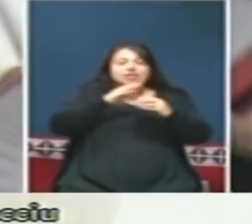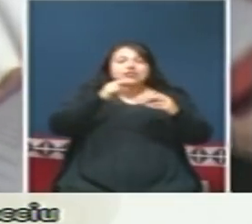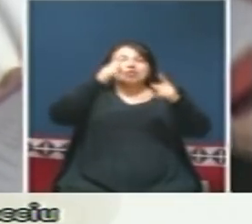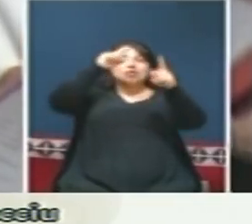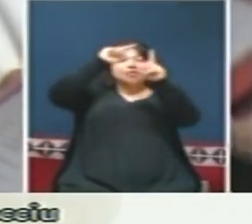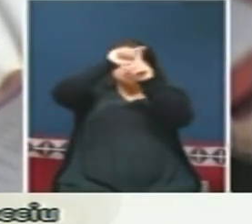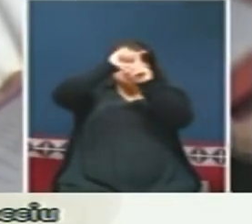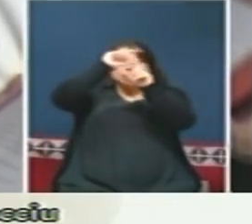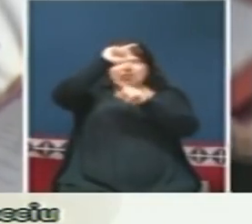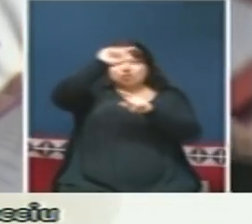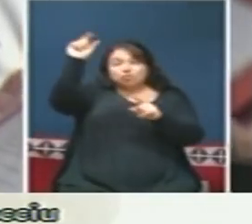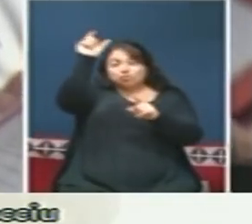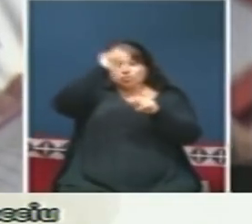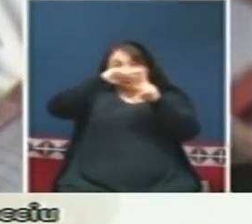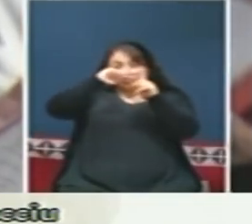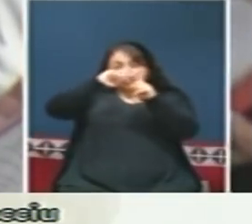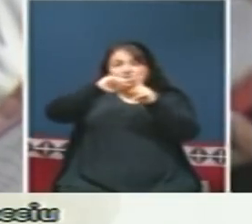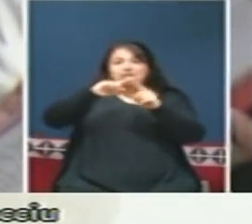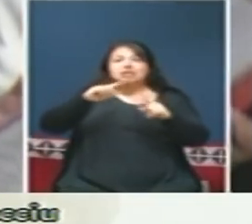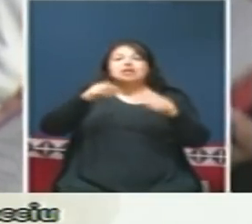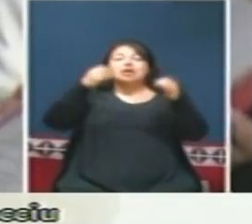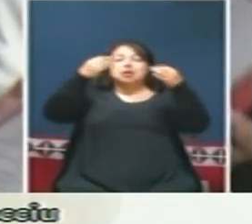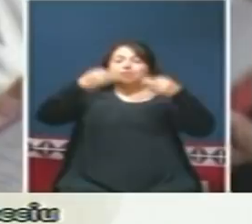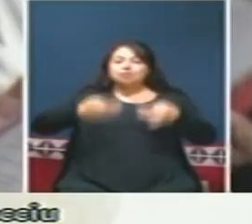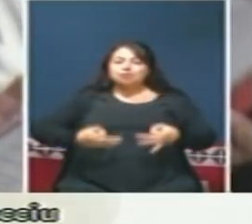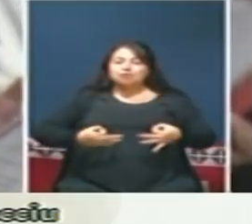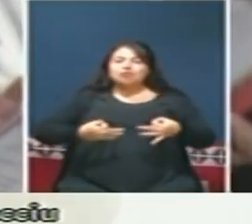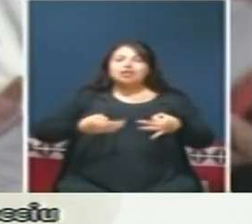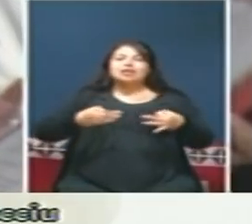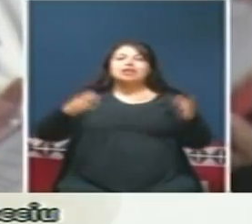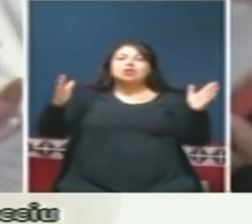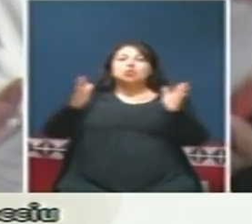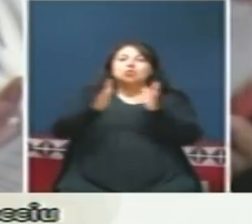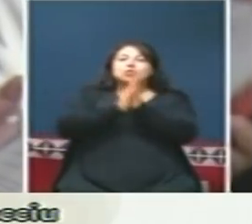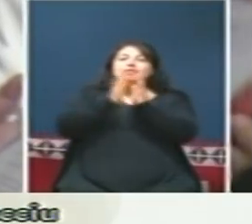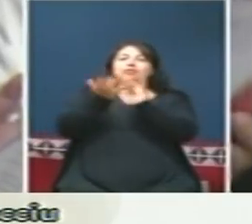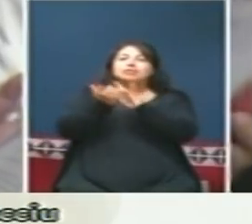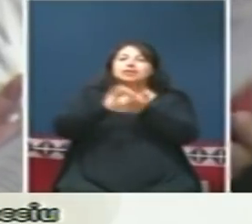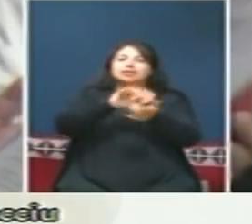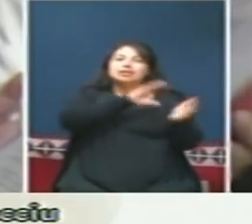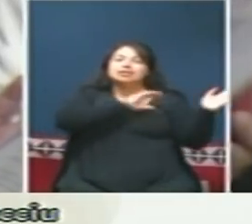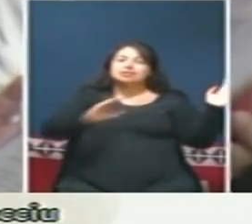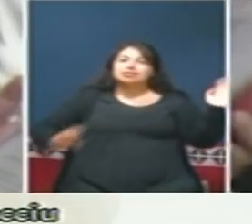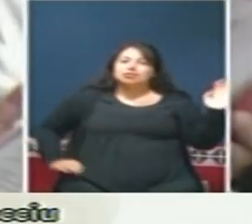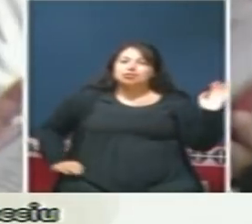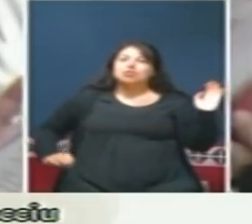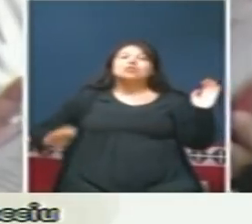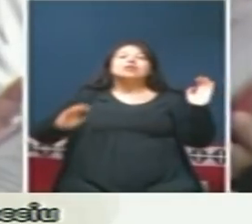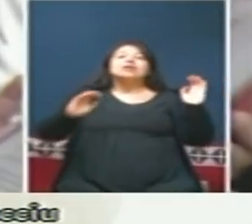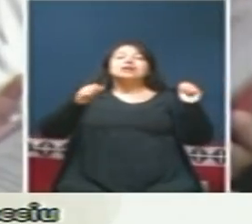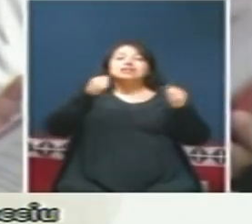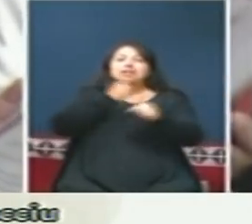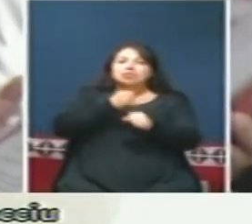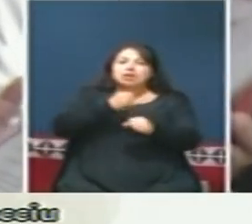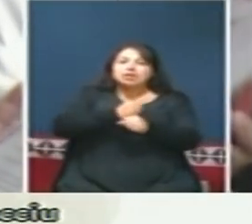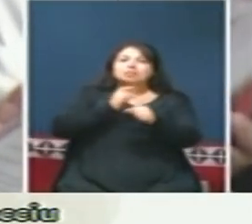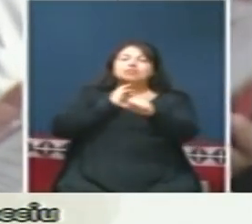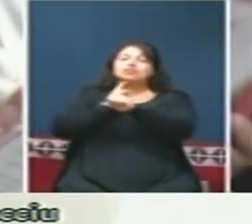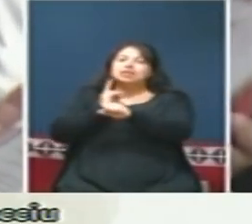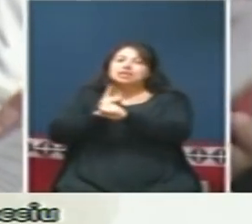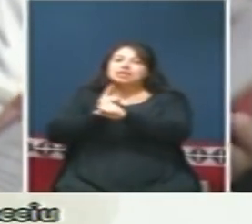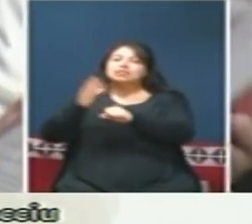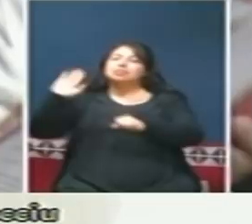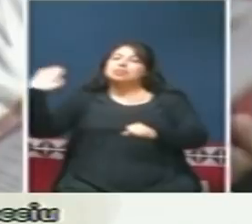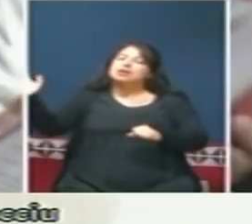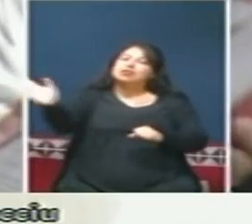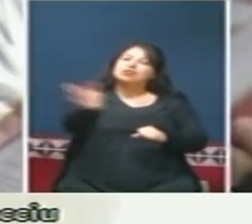fortalecidos por este sacrificio, permanezcamos fielmente unidos a Cristo y trabajemos en la Iglesia por la salvación de